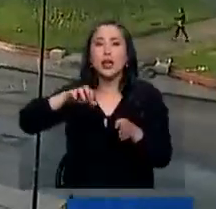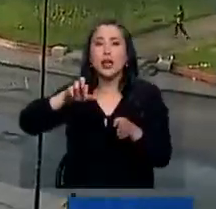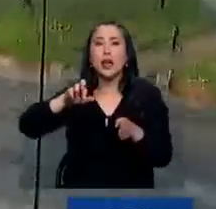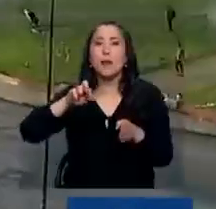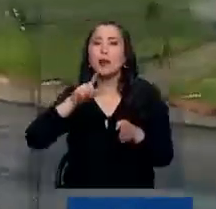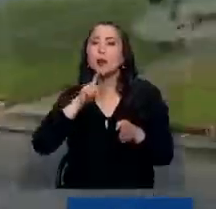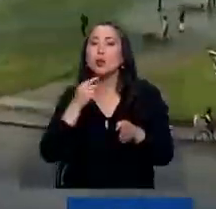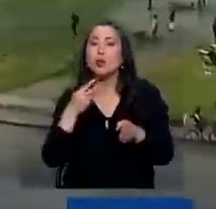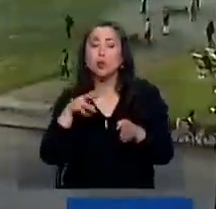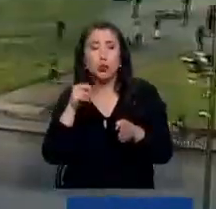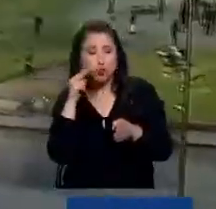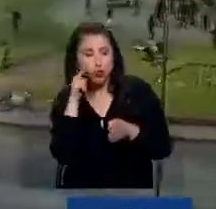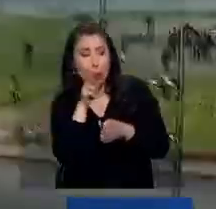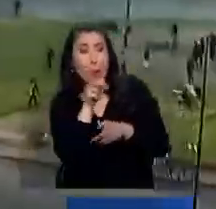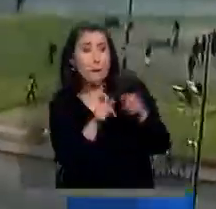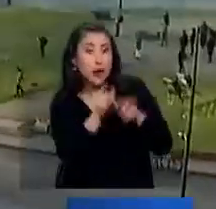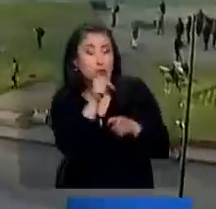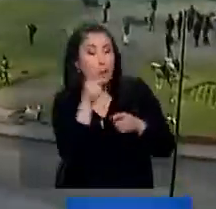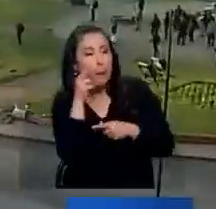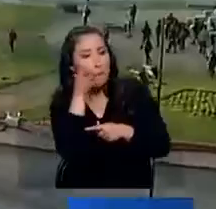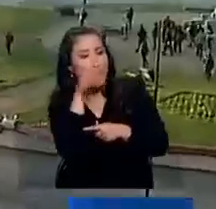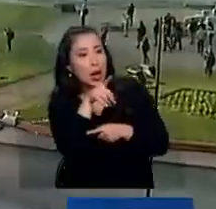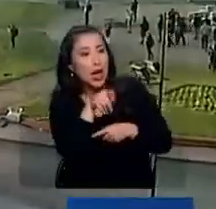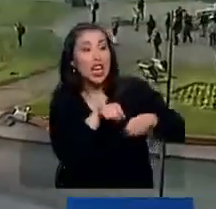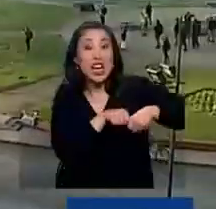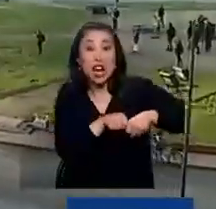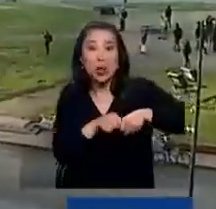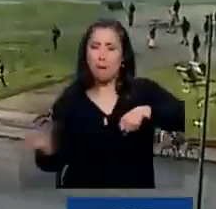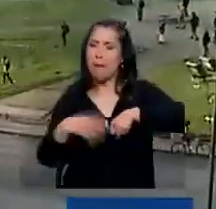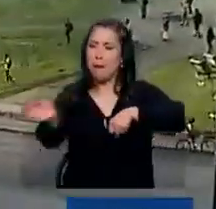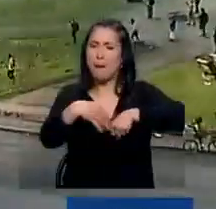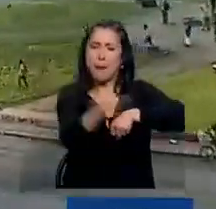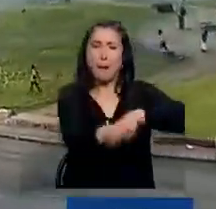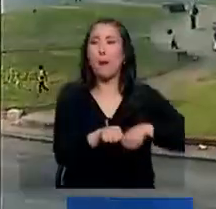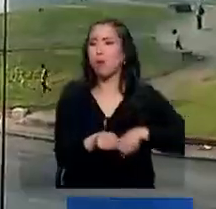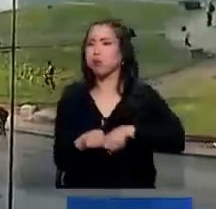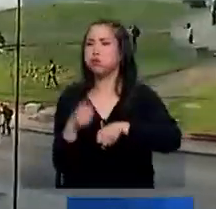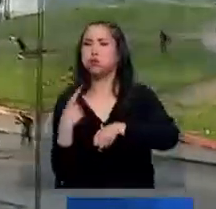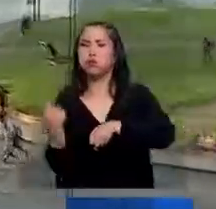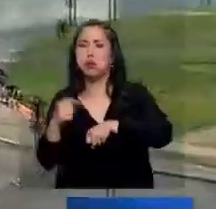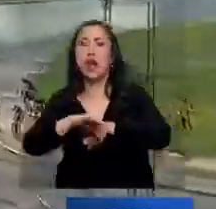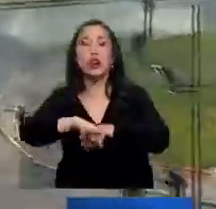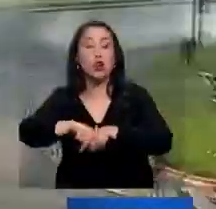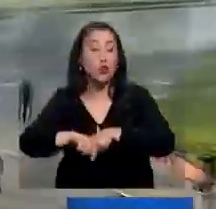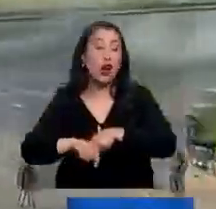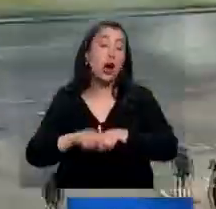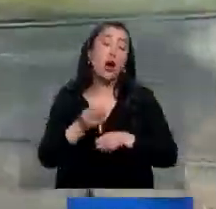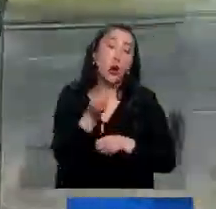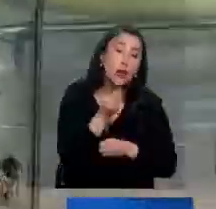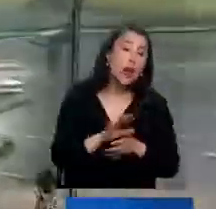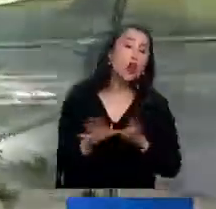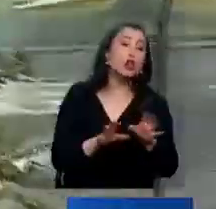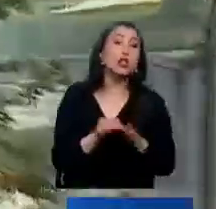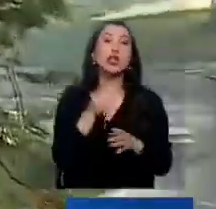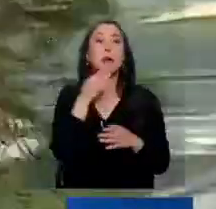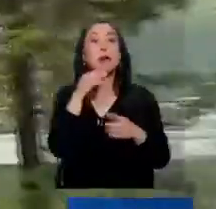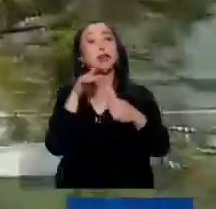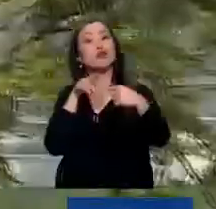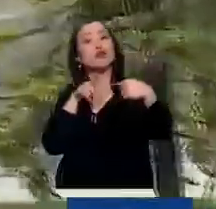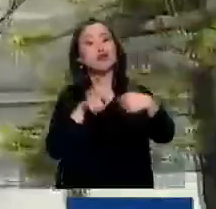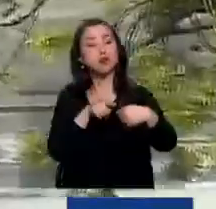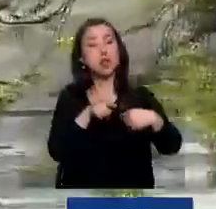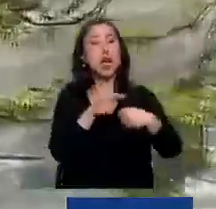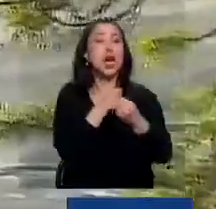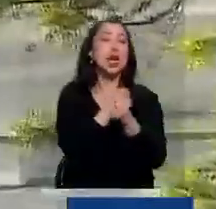nosotros apreciamos corriendo con carros, incluso llenos de mercadería. Incluso también enfrentamientos entre carabineros